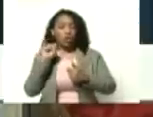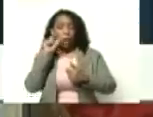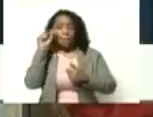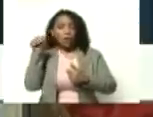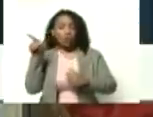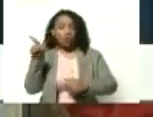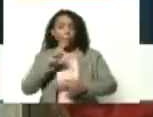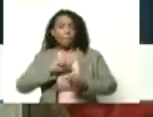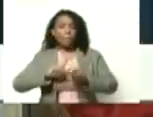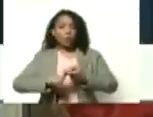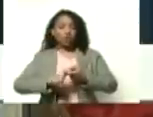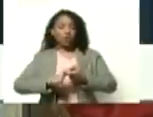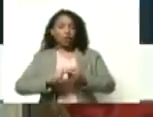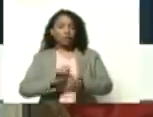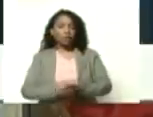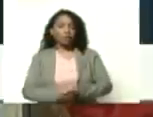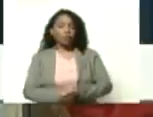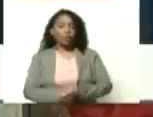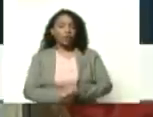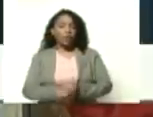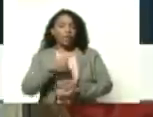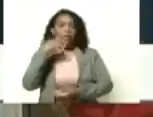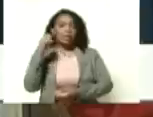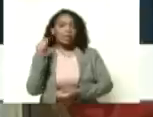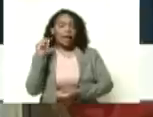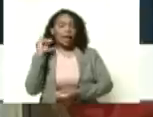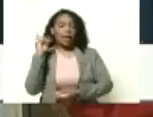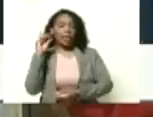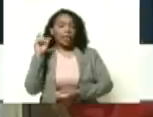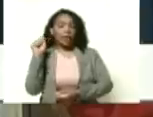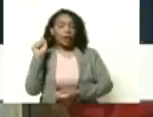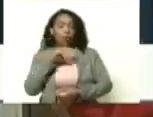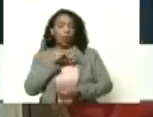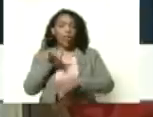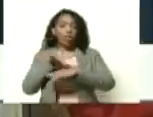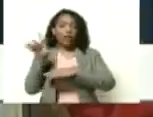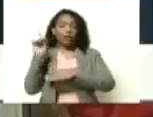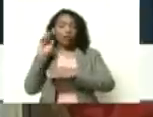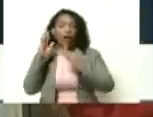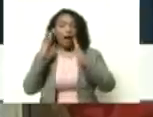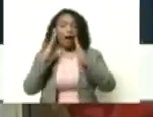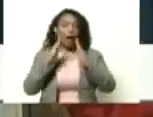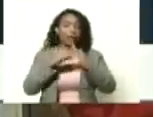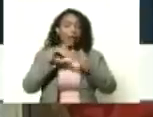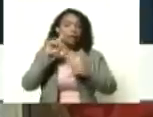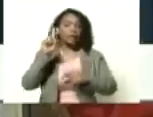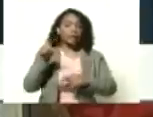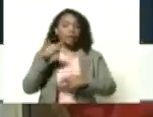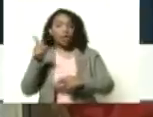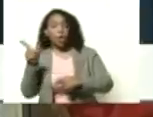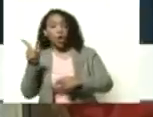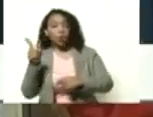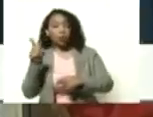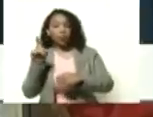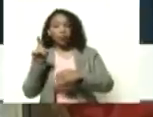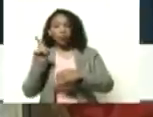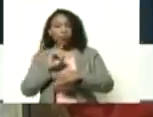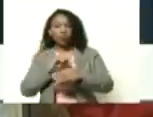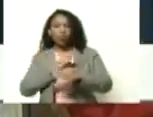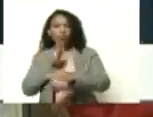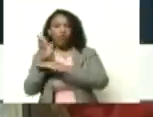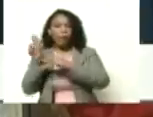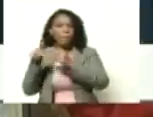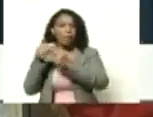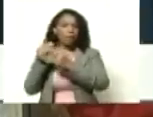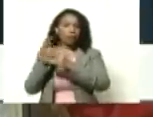señora zaida suárez que no dejaba de estar en esa finca un día así un día también dejó de ir llamó la